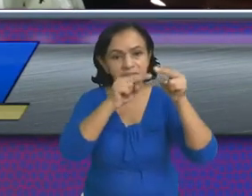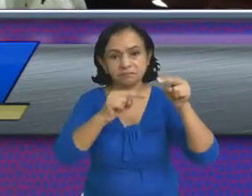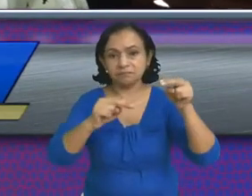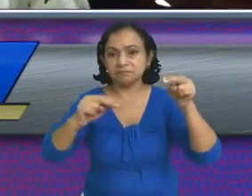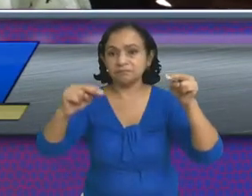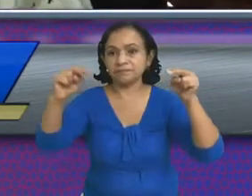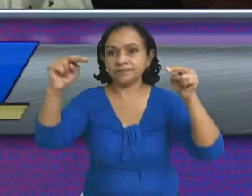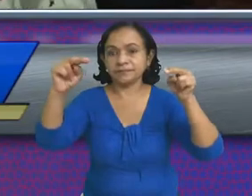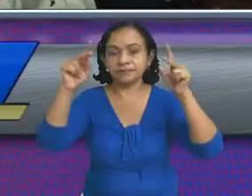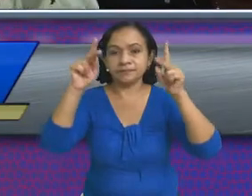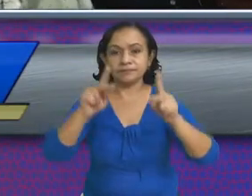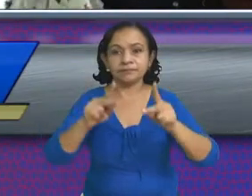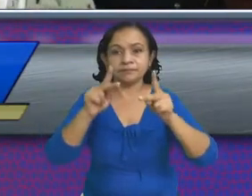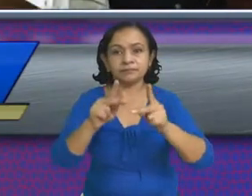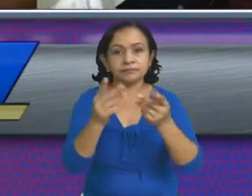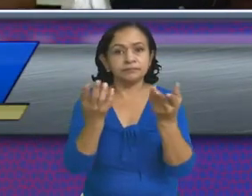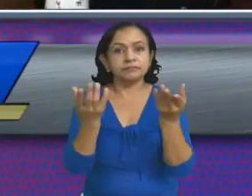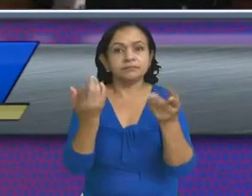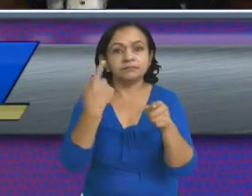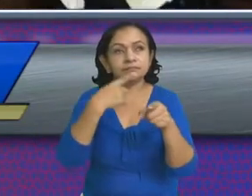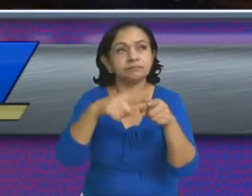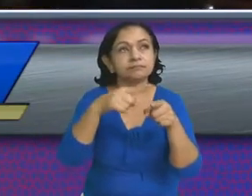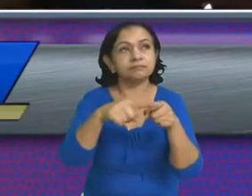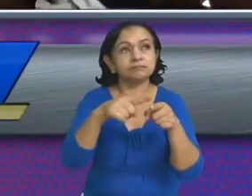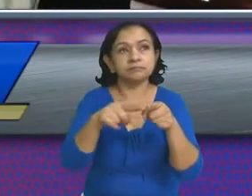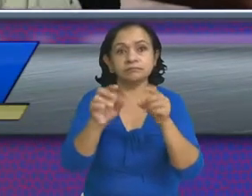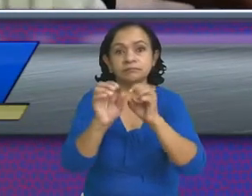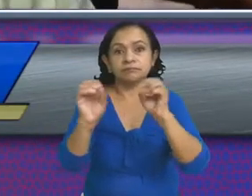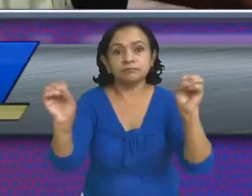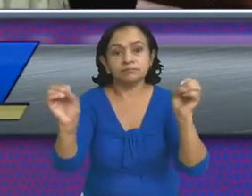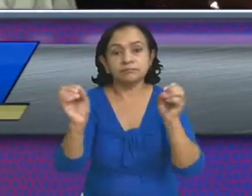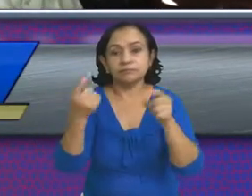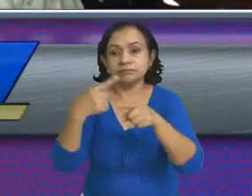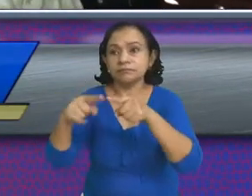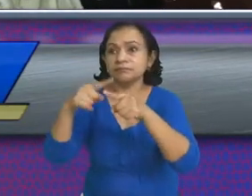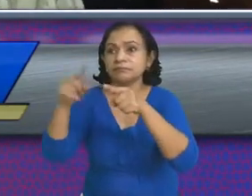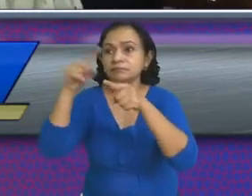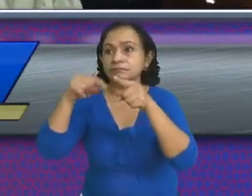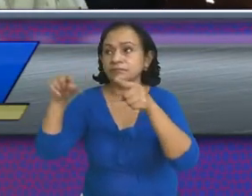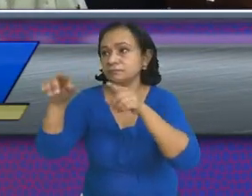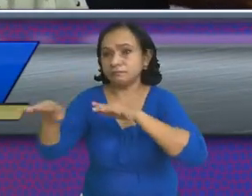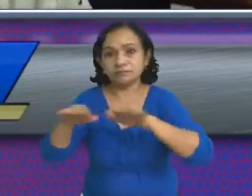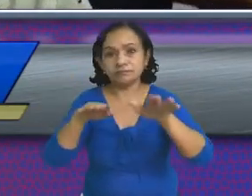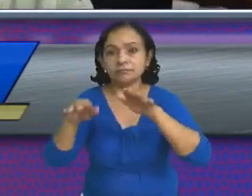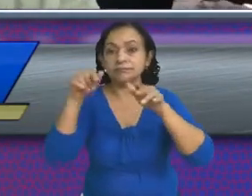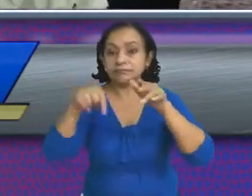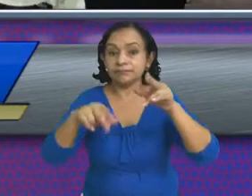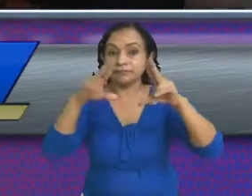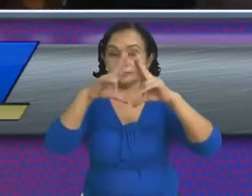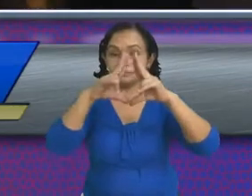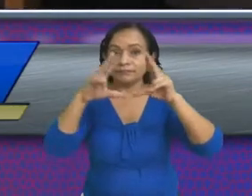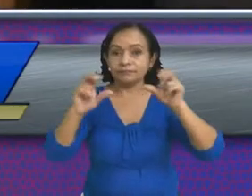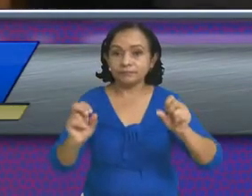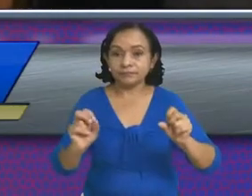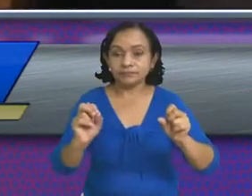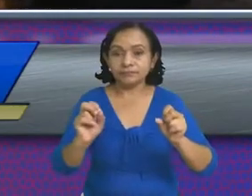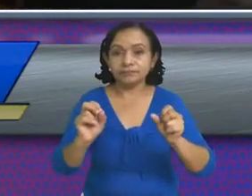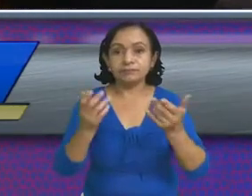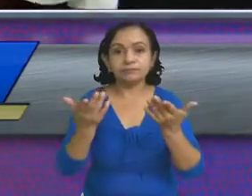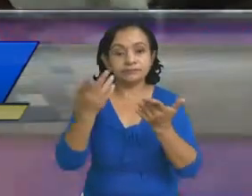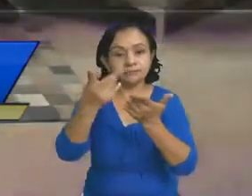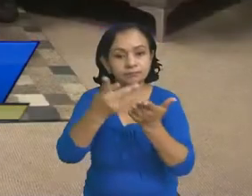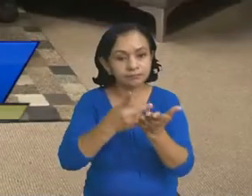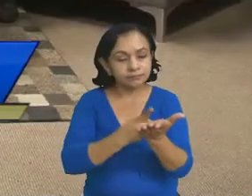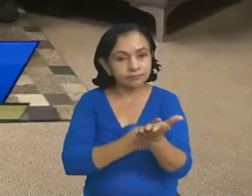es lo que pasaba? La gente no tenía con qué pagar, claro, la instalación eléctrica ni pagar el medidor. Aquí en Nicaragua el